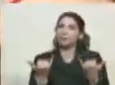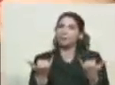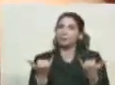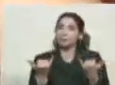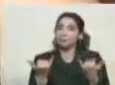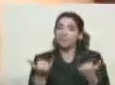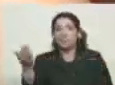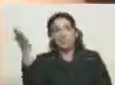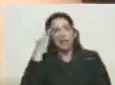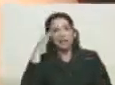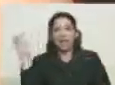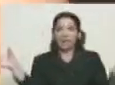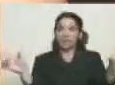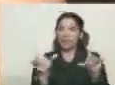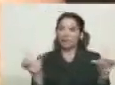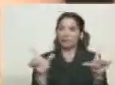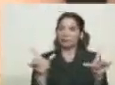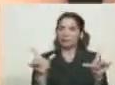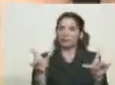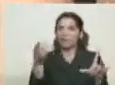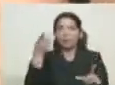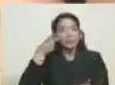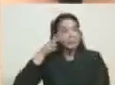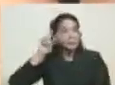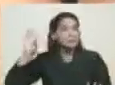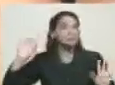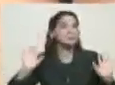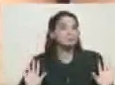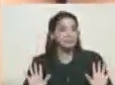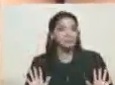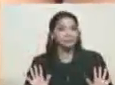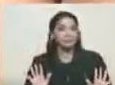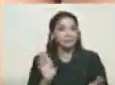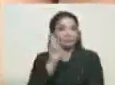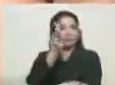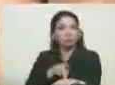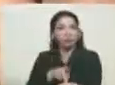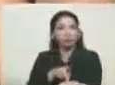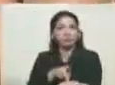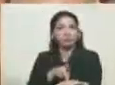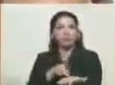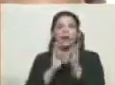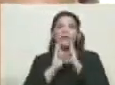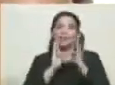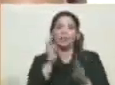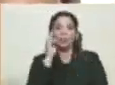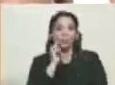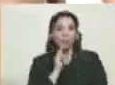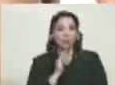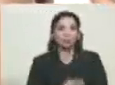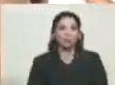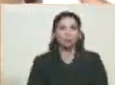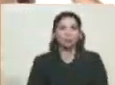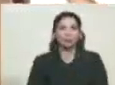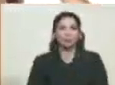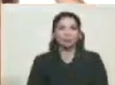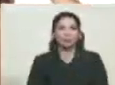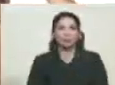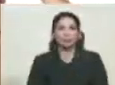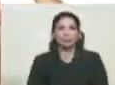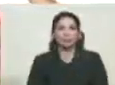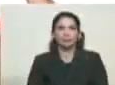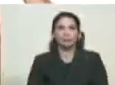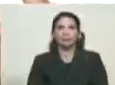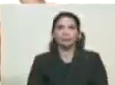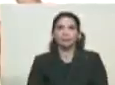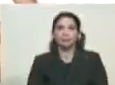medios de comunicación que extrañamente estaban presentes en la Avenida Bolívar? Que tienen tiempo sin cubrir los eventos